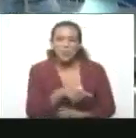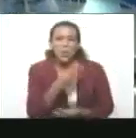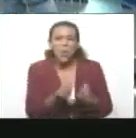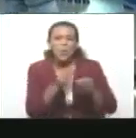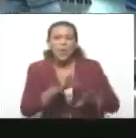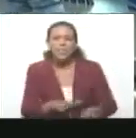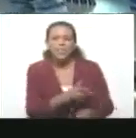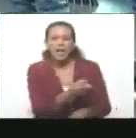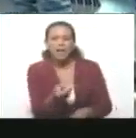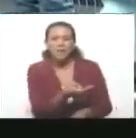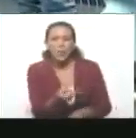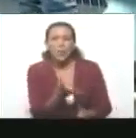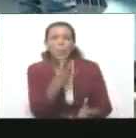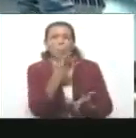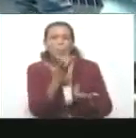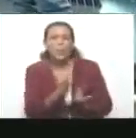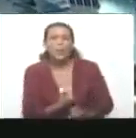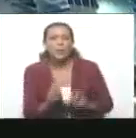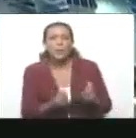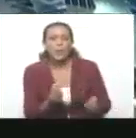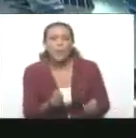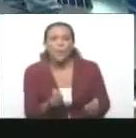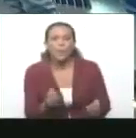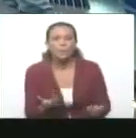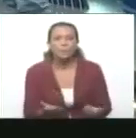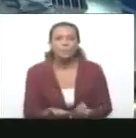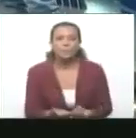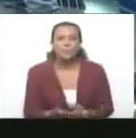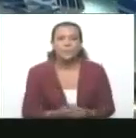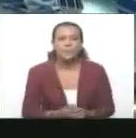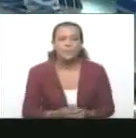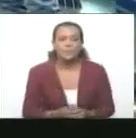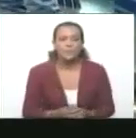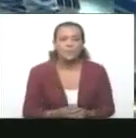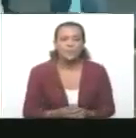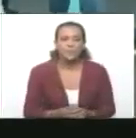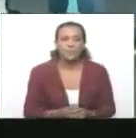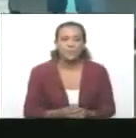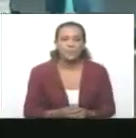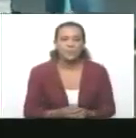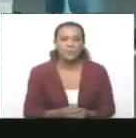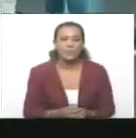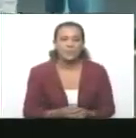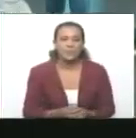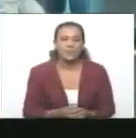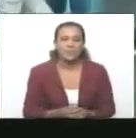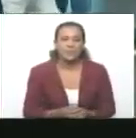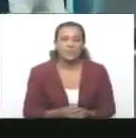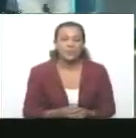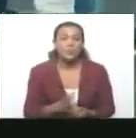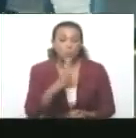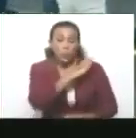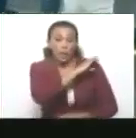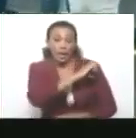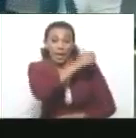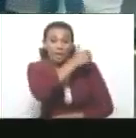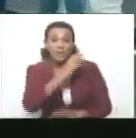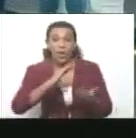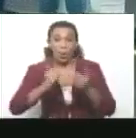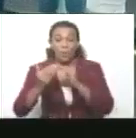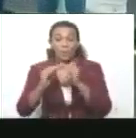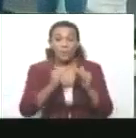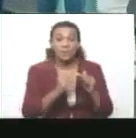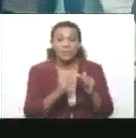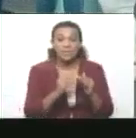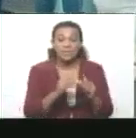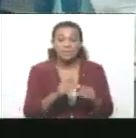¿Ah? Cuéntame algo, vale. Pues súper emocionada por estar aquí con usted, presidente. Tú eres jefa de comunidad, veo aquí. Jefa de comunidad